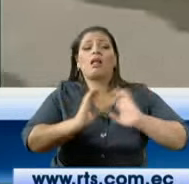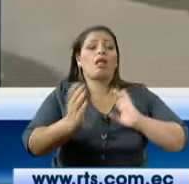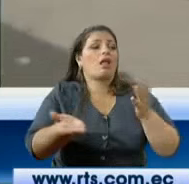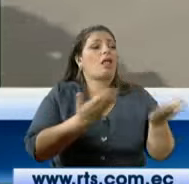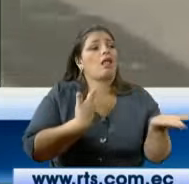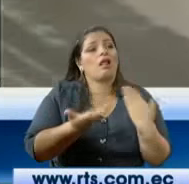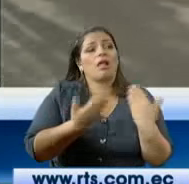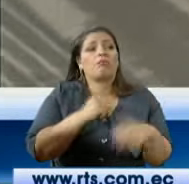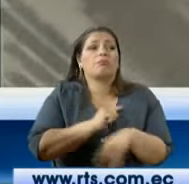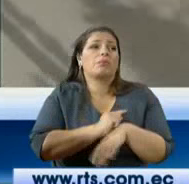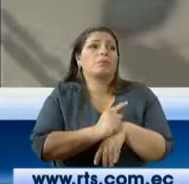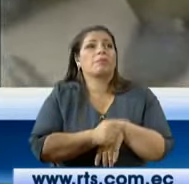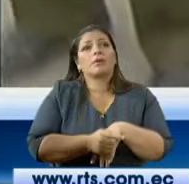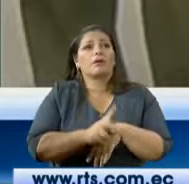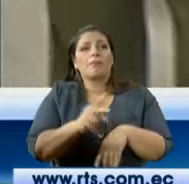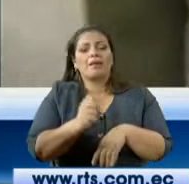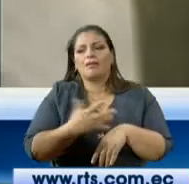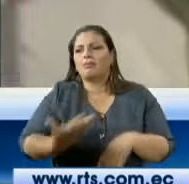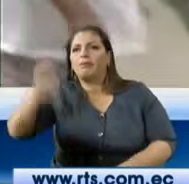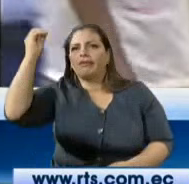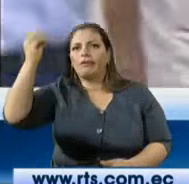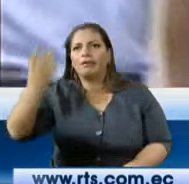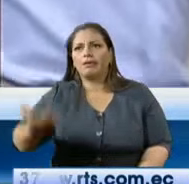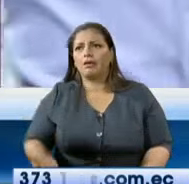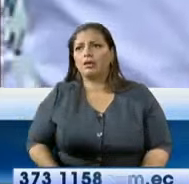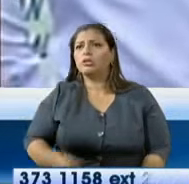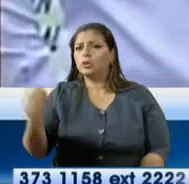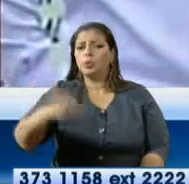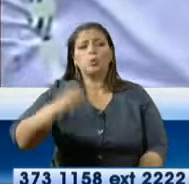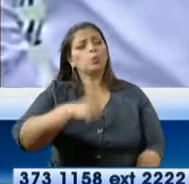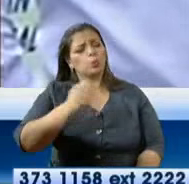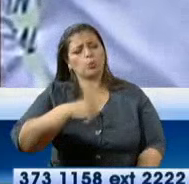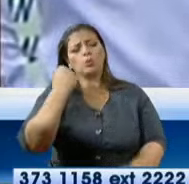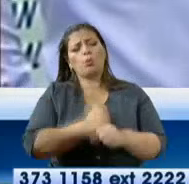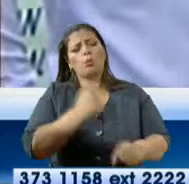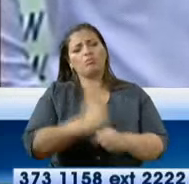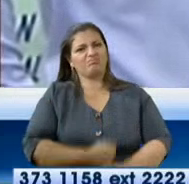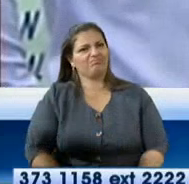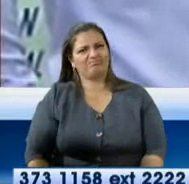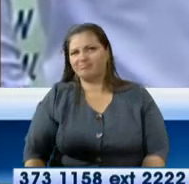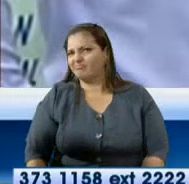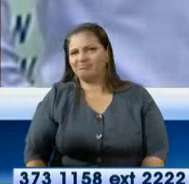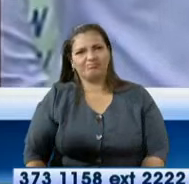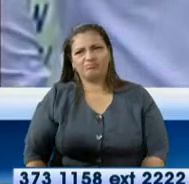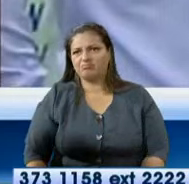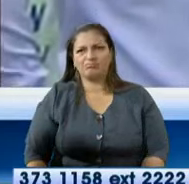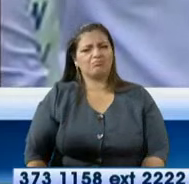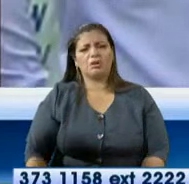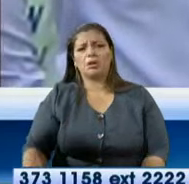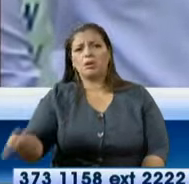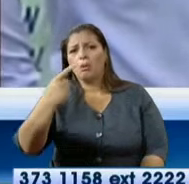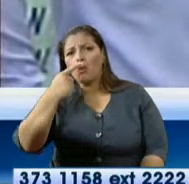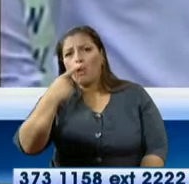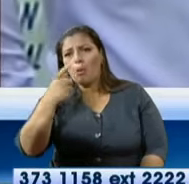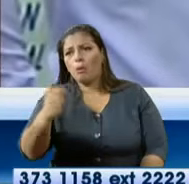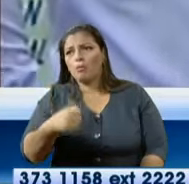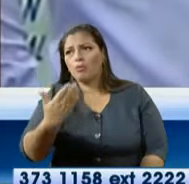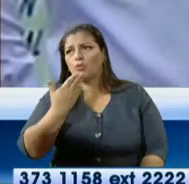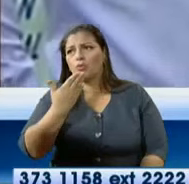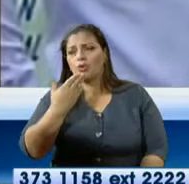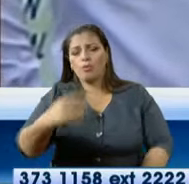minutos y se llamaban y se desaparecen. Y dicen que vienen al siguiente día y no vienen. El buzo se mete un ratito, está ahí, saca unos